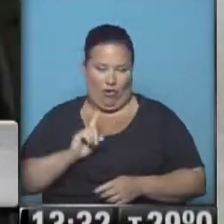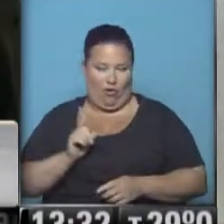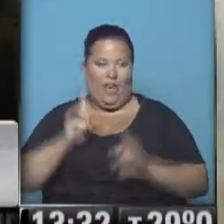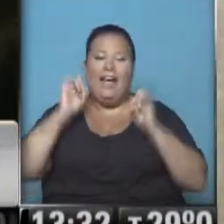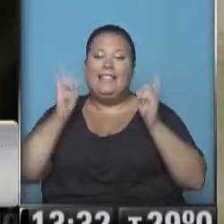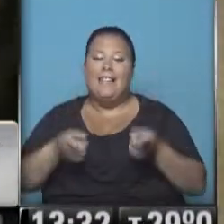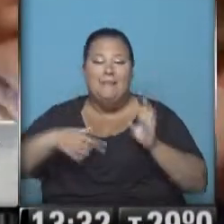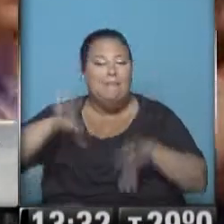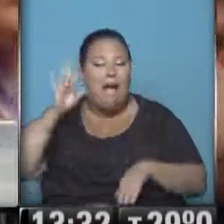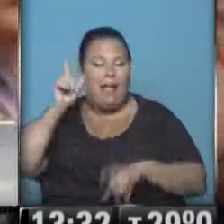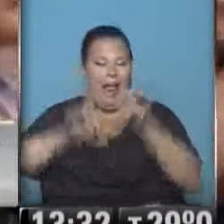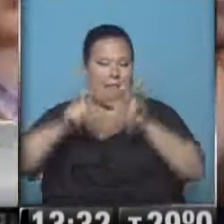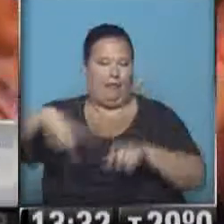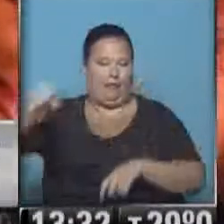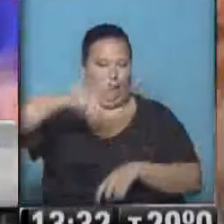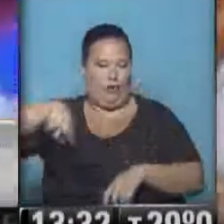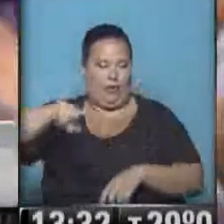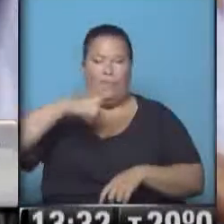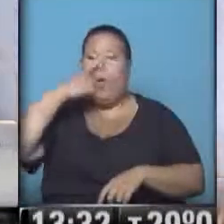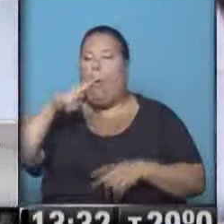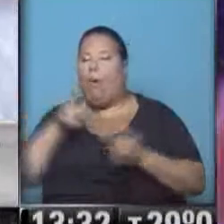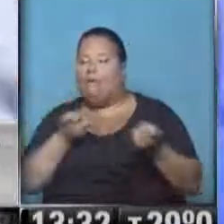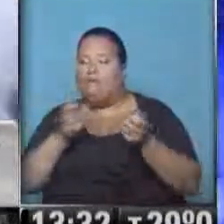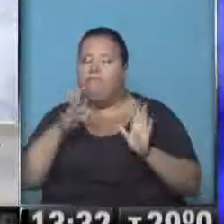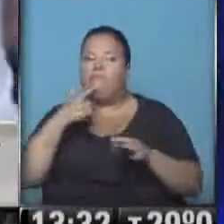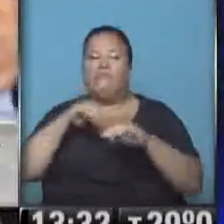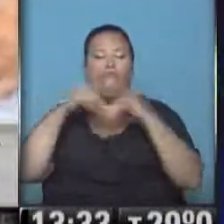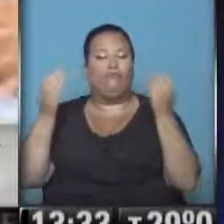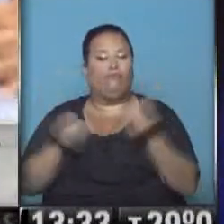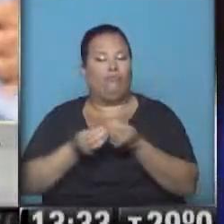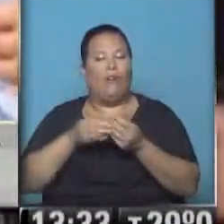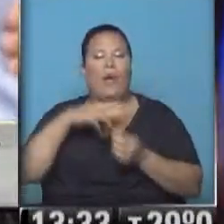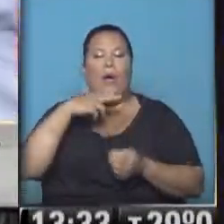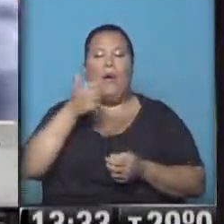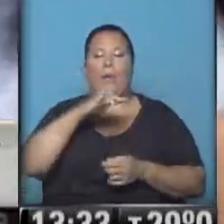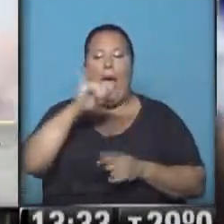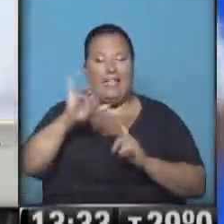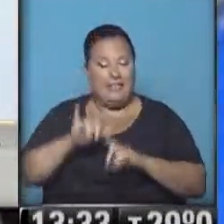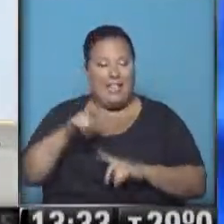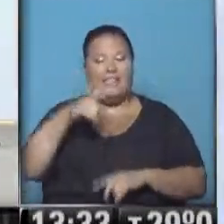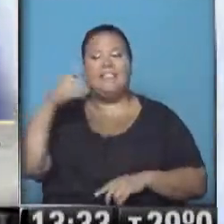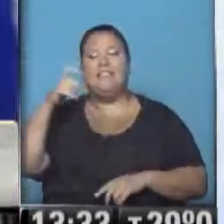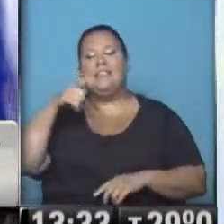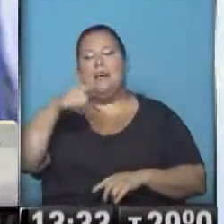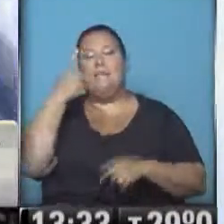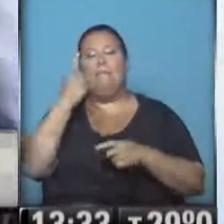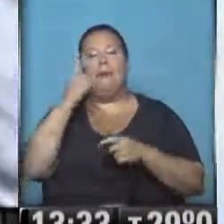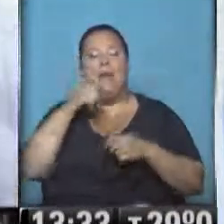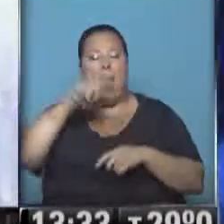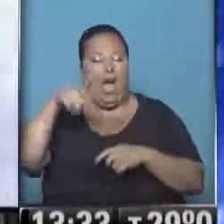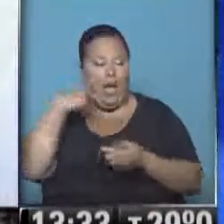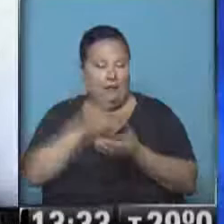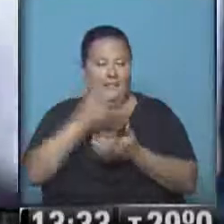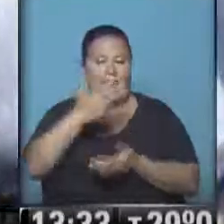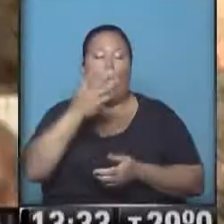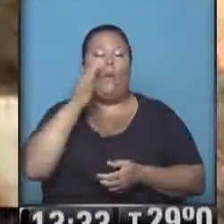asignado sobre todo a la gente los últimos sondeos promedian para la fórmula vásquez zenttric un apoyo en primera vuelta del 43